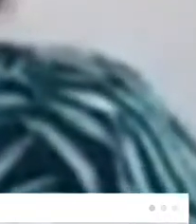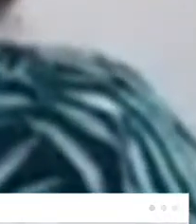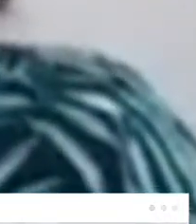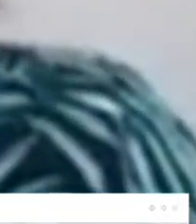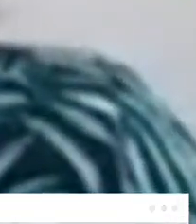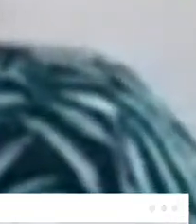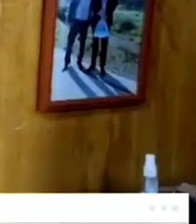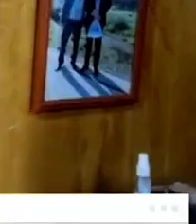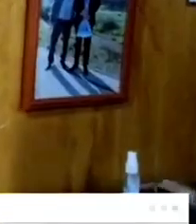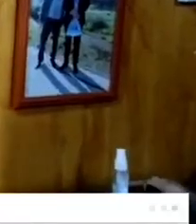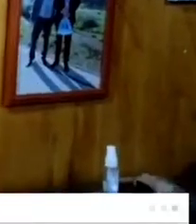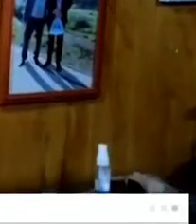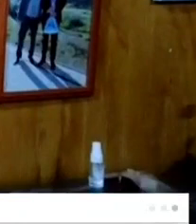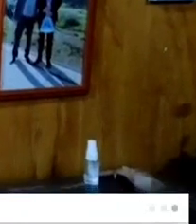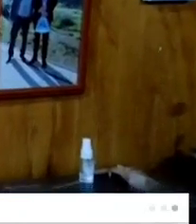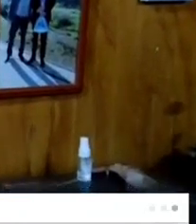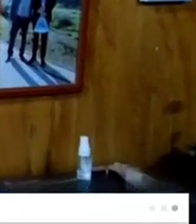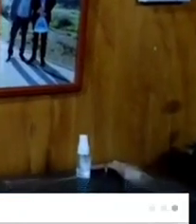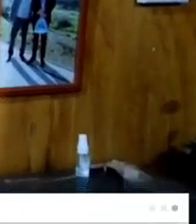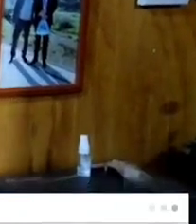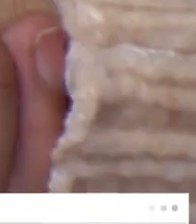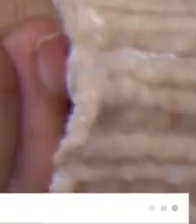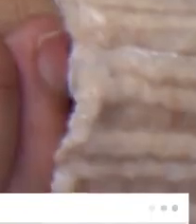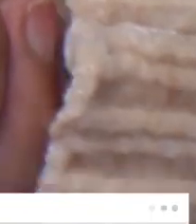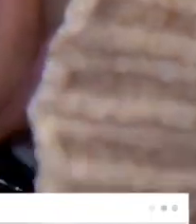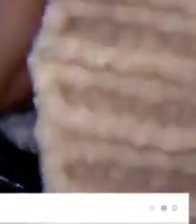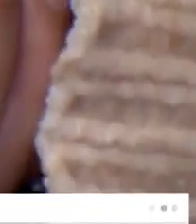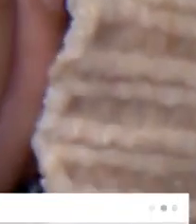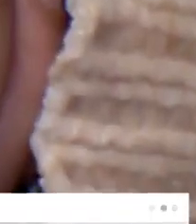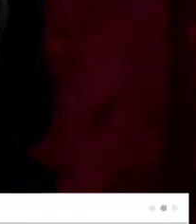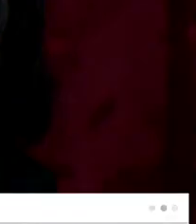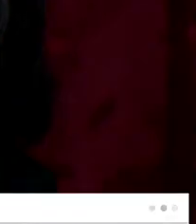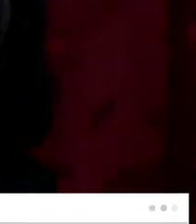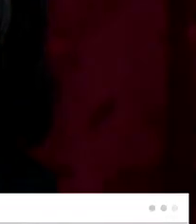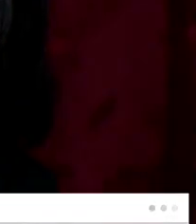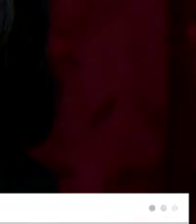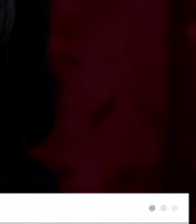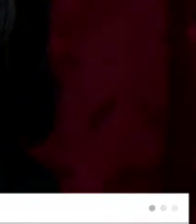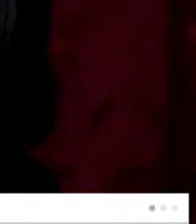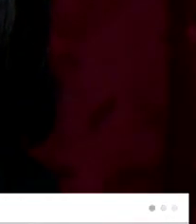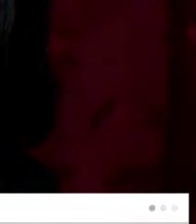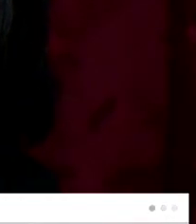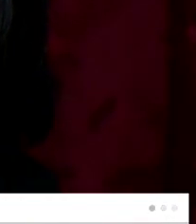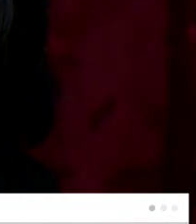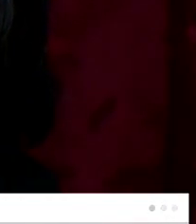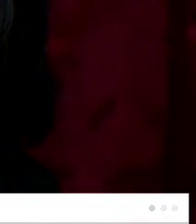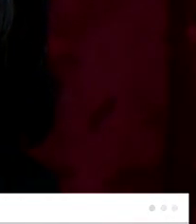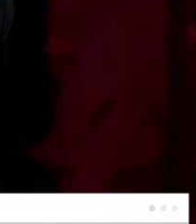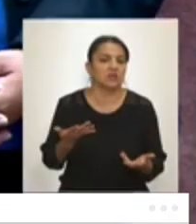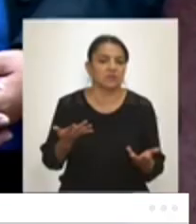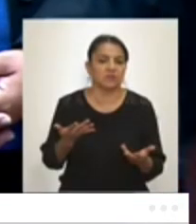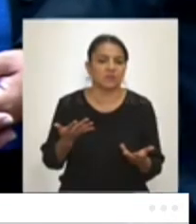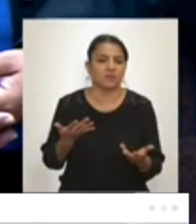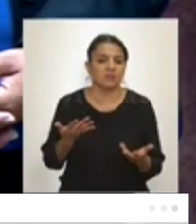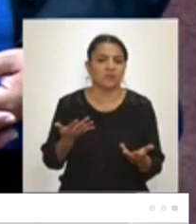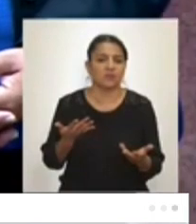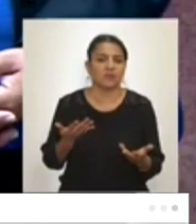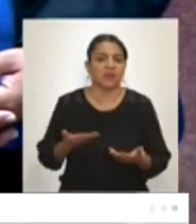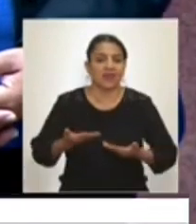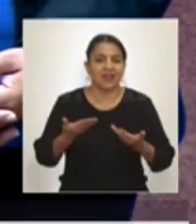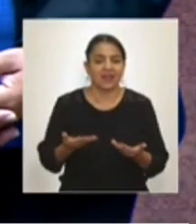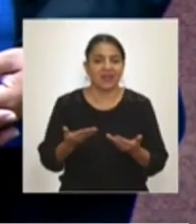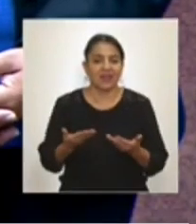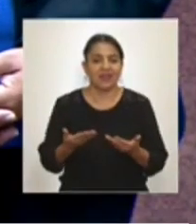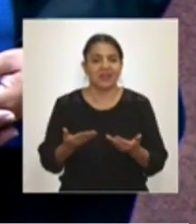en varias ocasiones que la legisladora víctima de trauma ocular en el marco del estallido social no es totalmente ciega. Esta es una